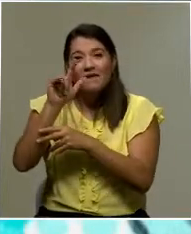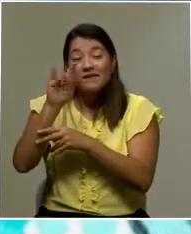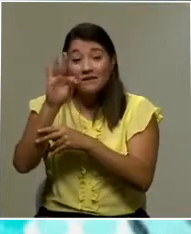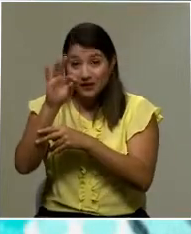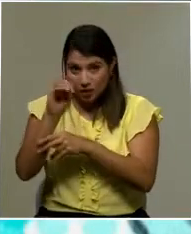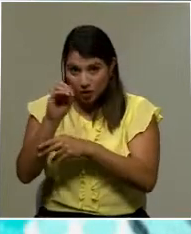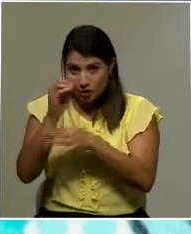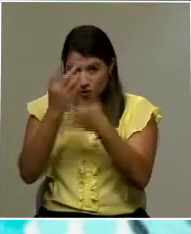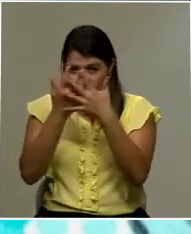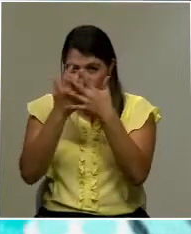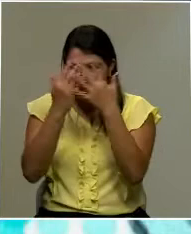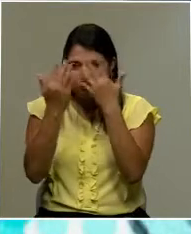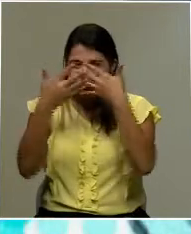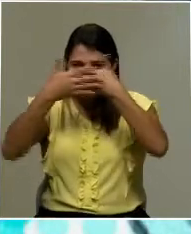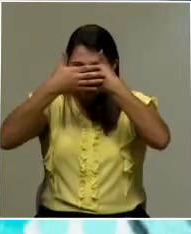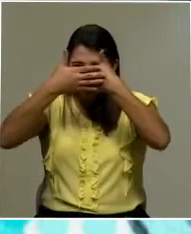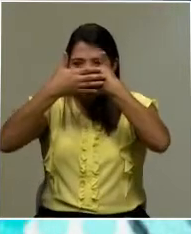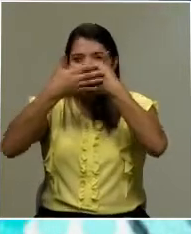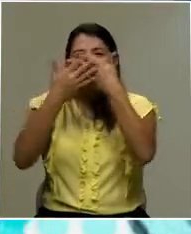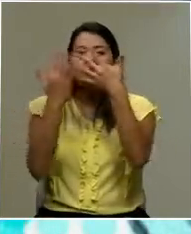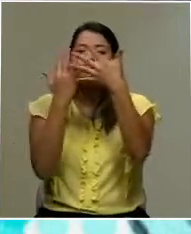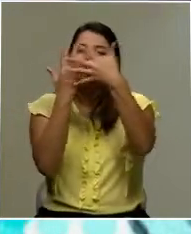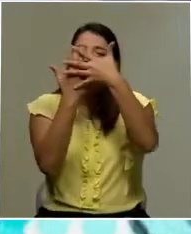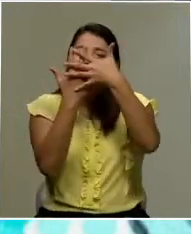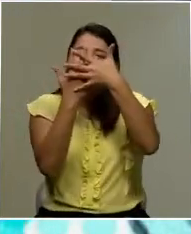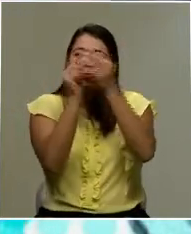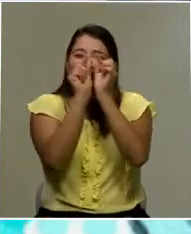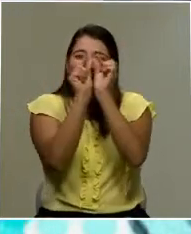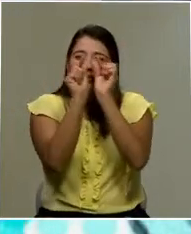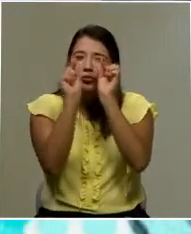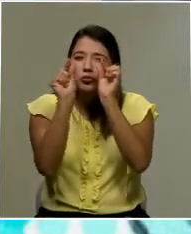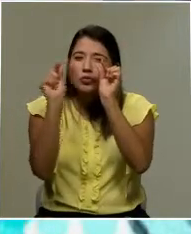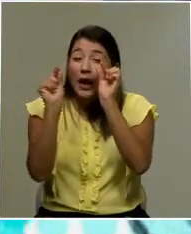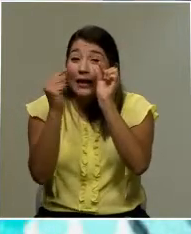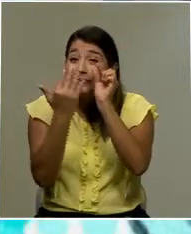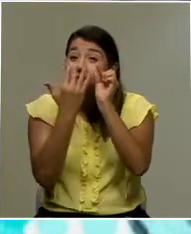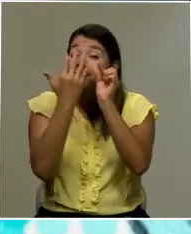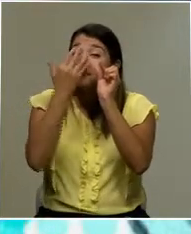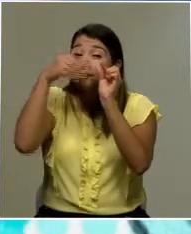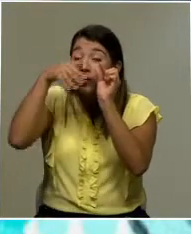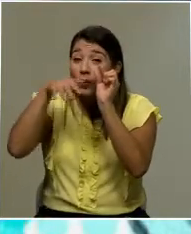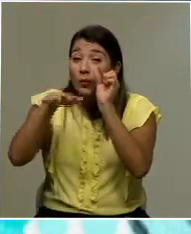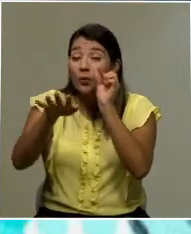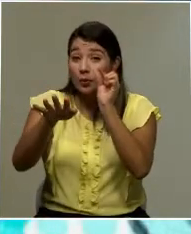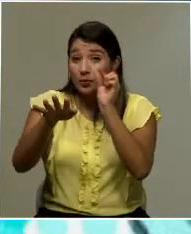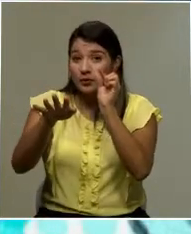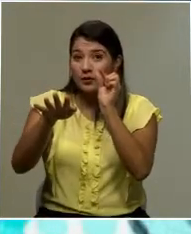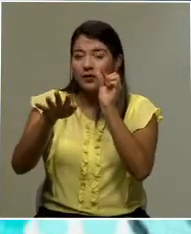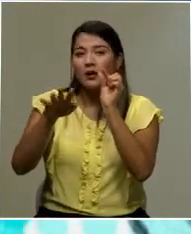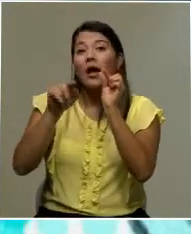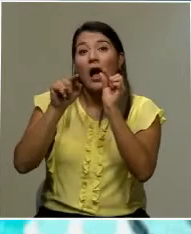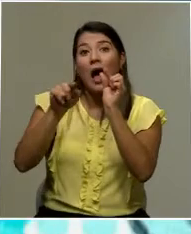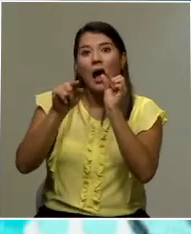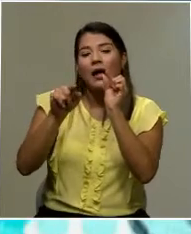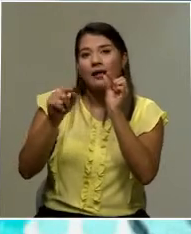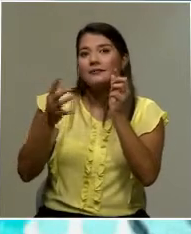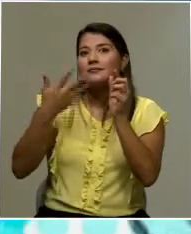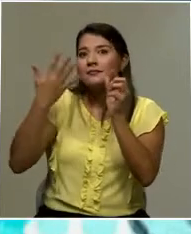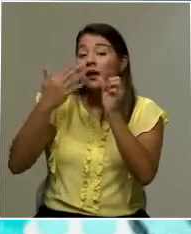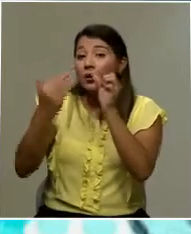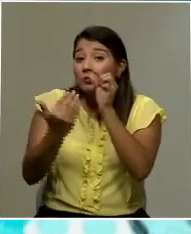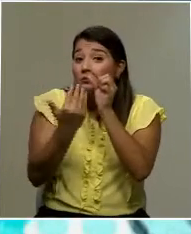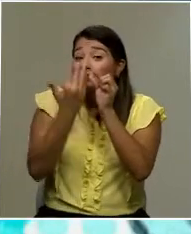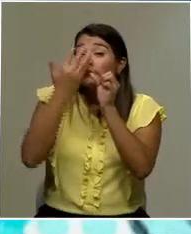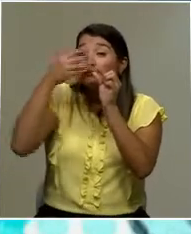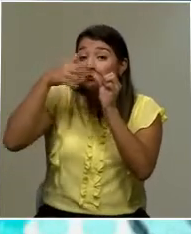que tiene esta área, ¿no? Y tienes un hueco muy pequeño, que es como el 1 o el 2%, muy pequeñito, por ahí pasa la mitad del aire que respiras,